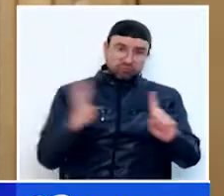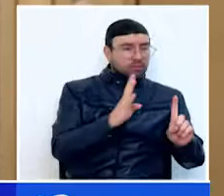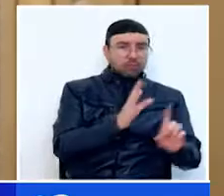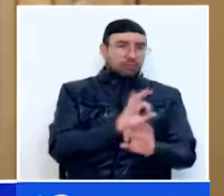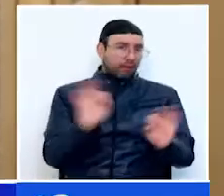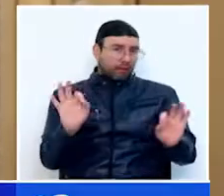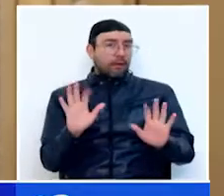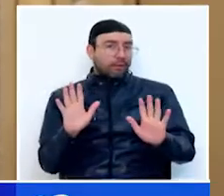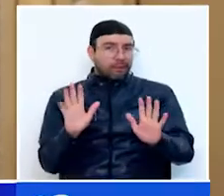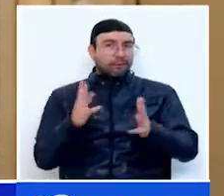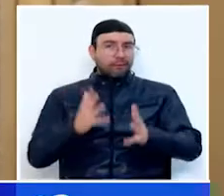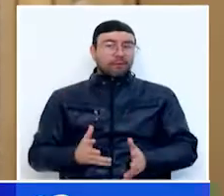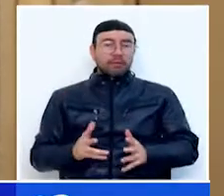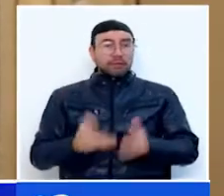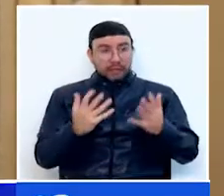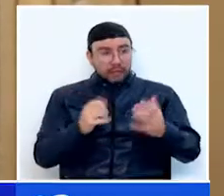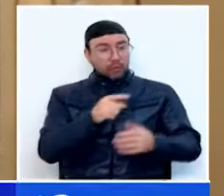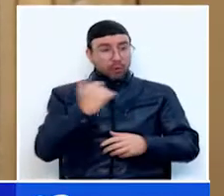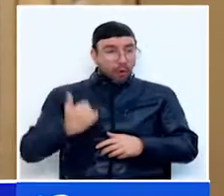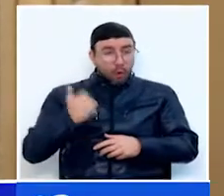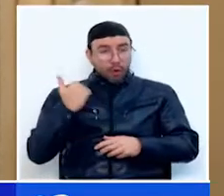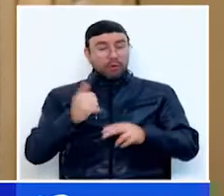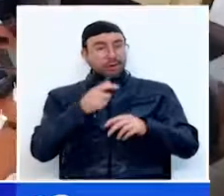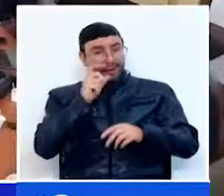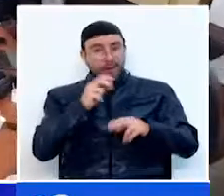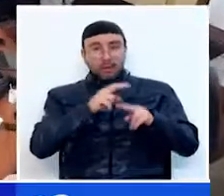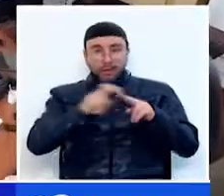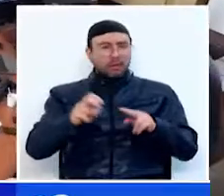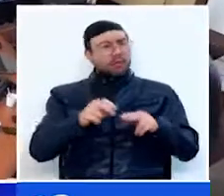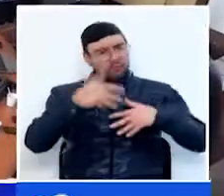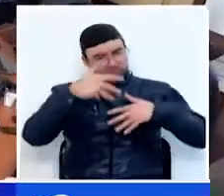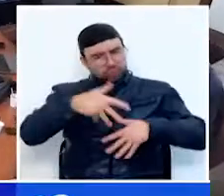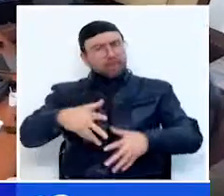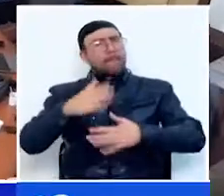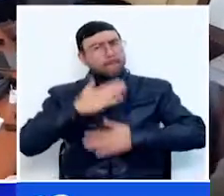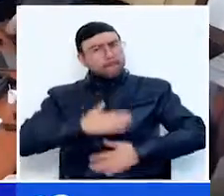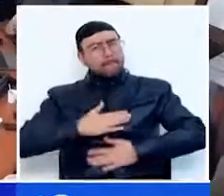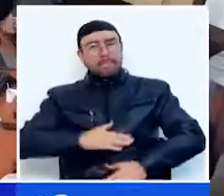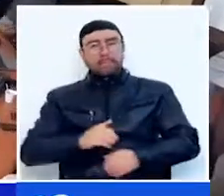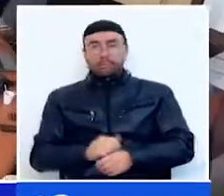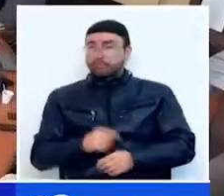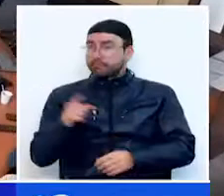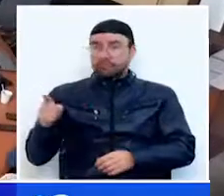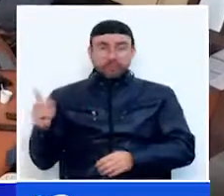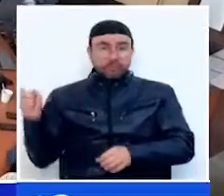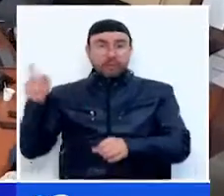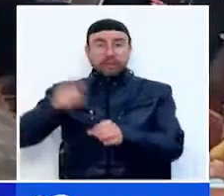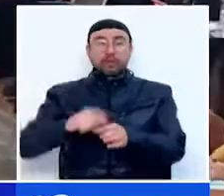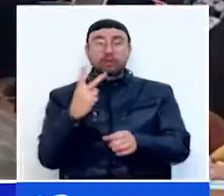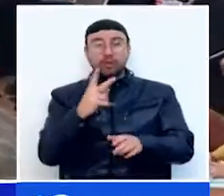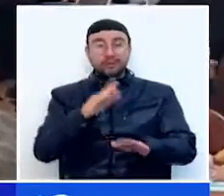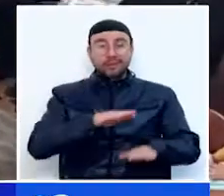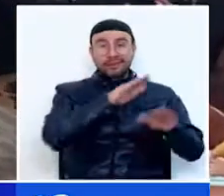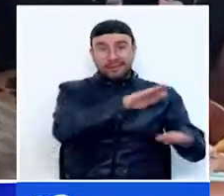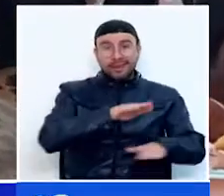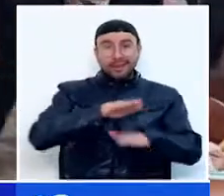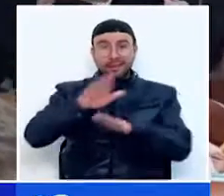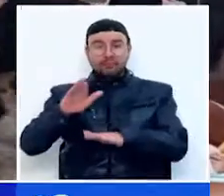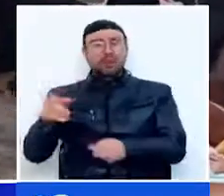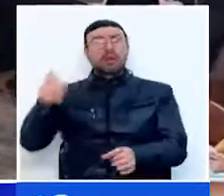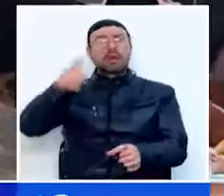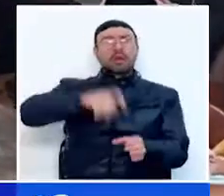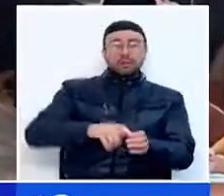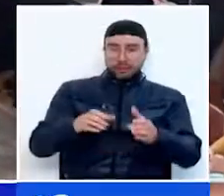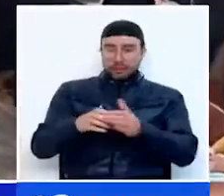de Caldas y de Manizales marchen pacíficamente. Se tendrá la presencia permanente de dos representantes del paro en los puestos de